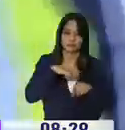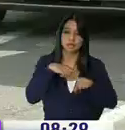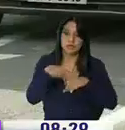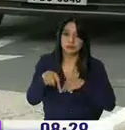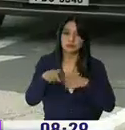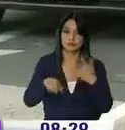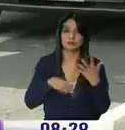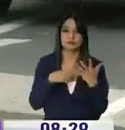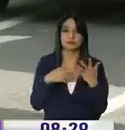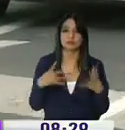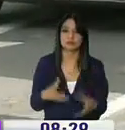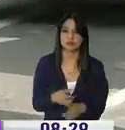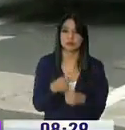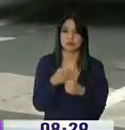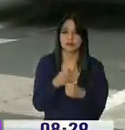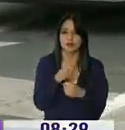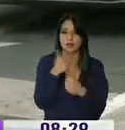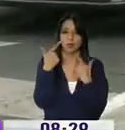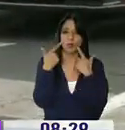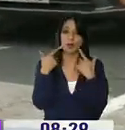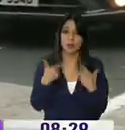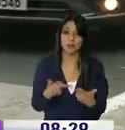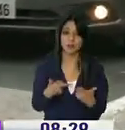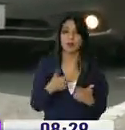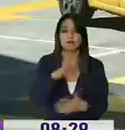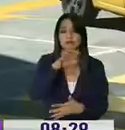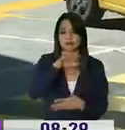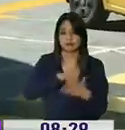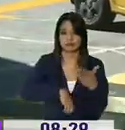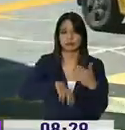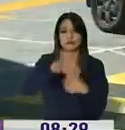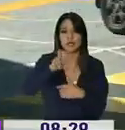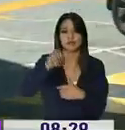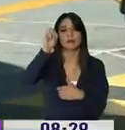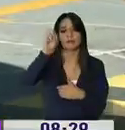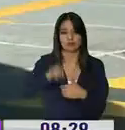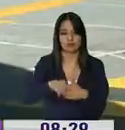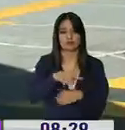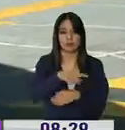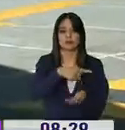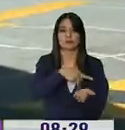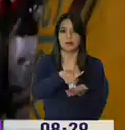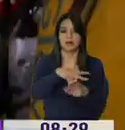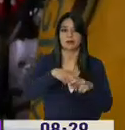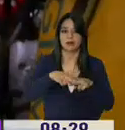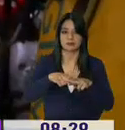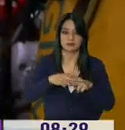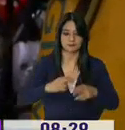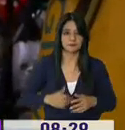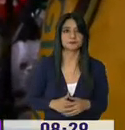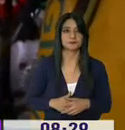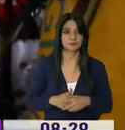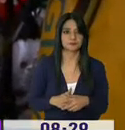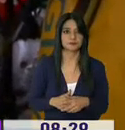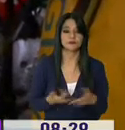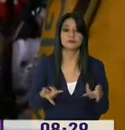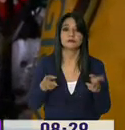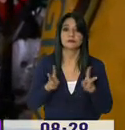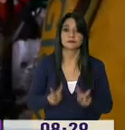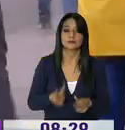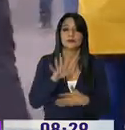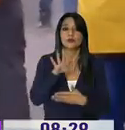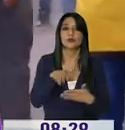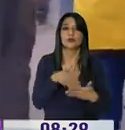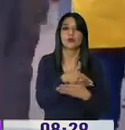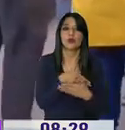Tránsito, Seguridad Privada, recibirán un 30% de descuento en las tarifas. Se amplía además el horario